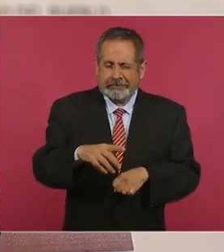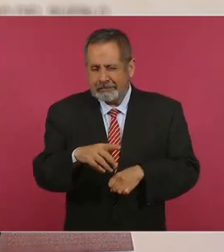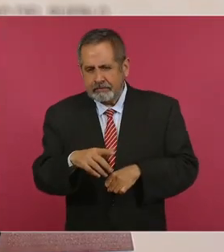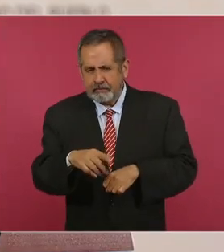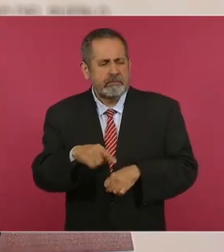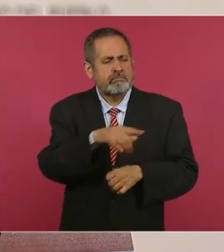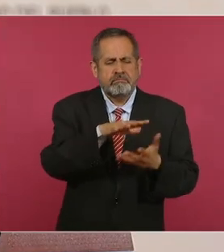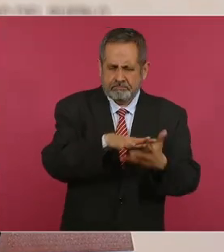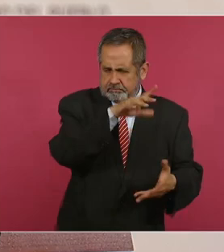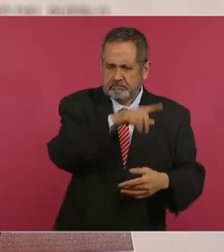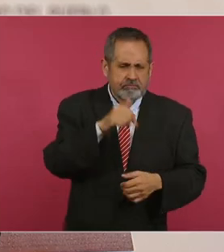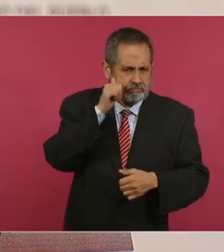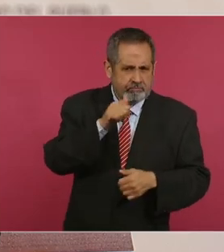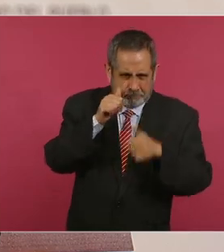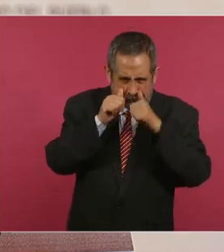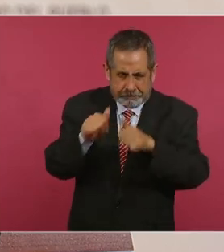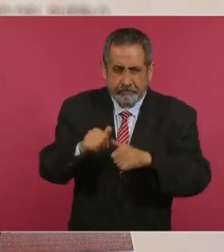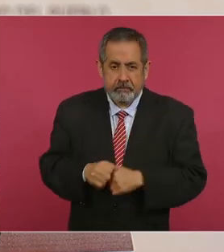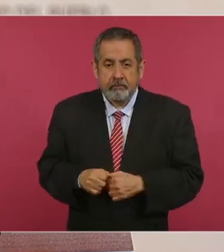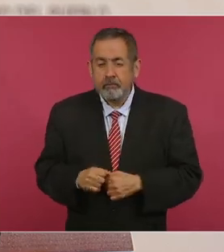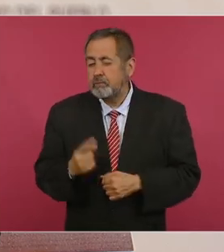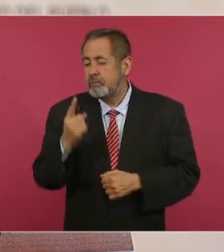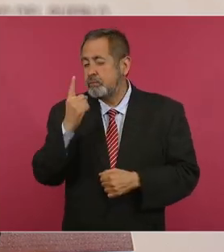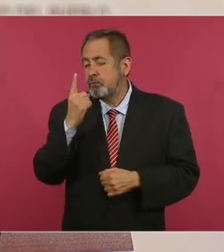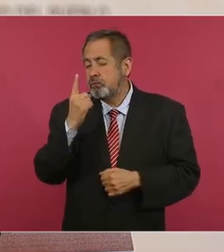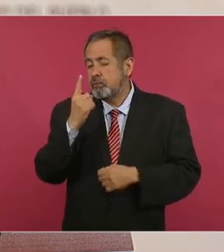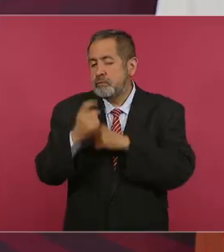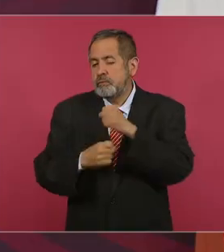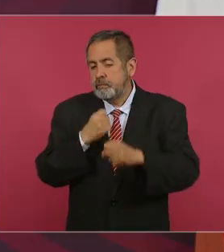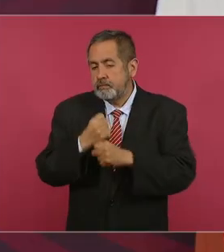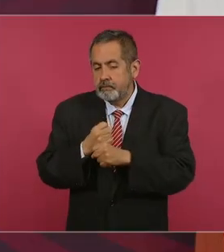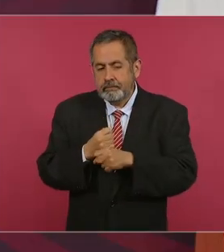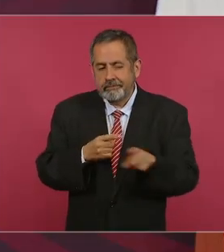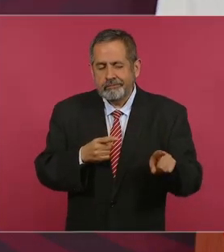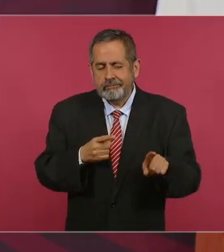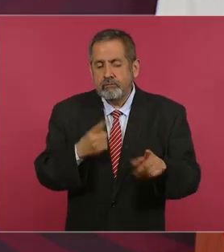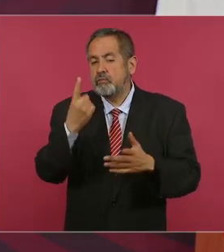ayuda. Solo un año no han estado de acuerdo,